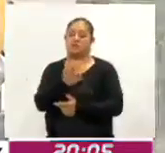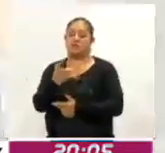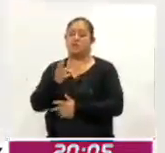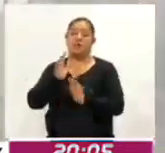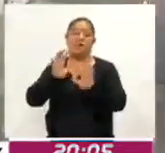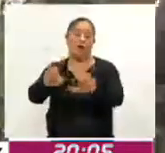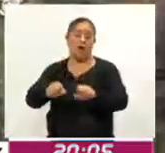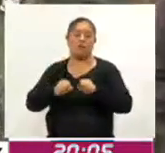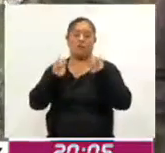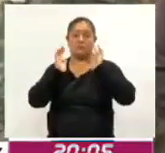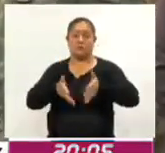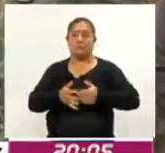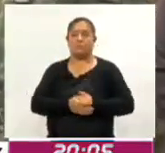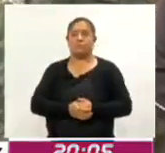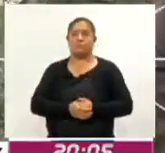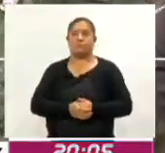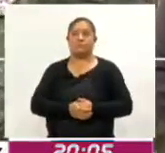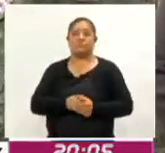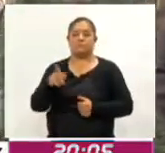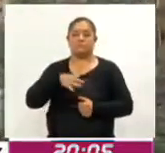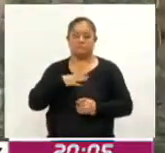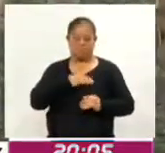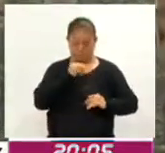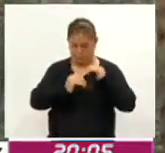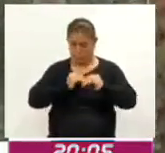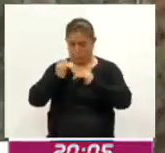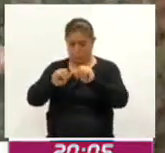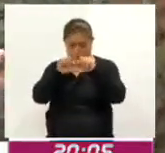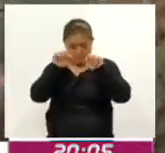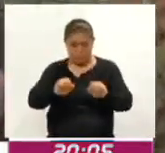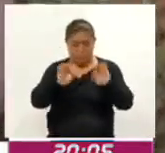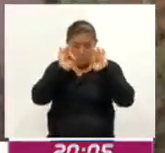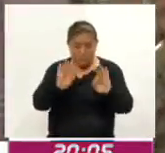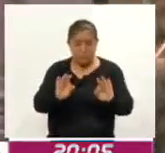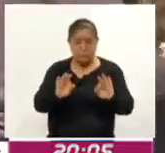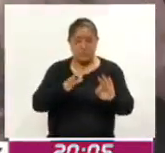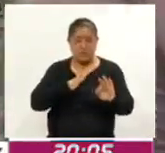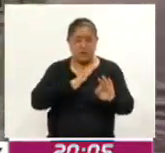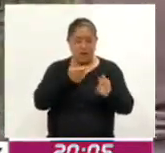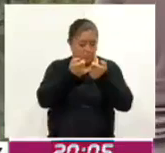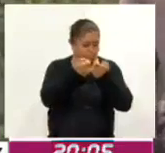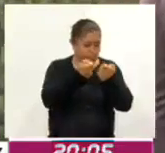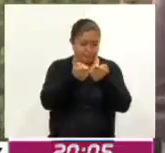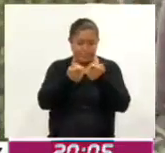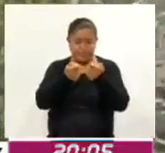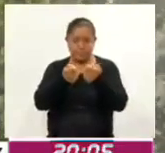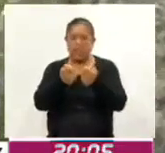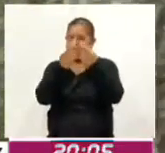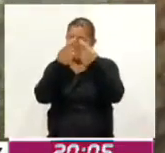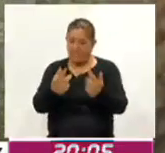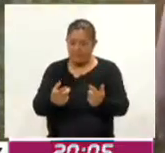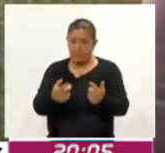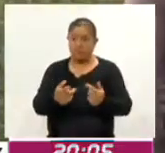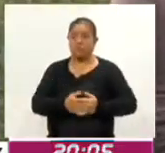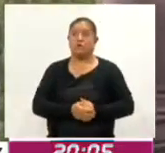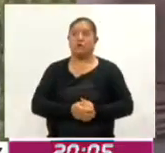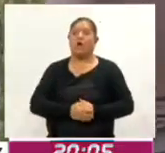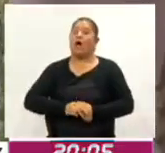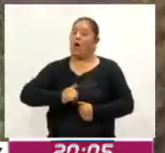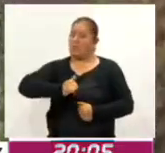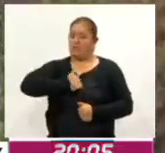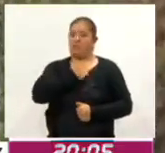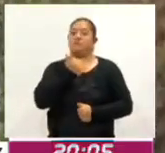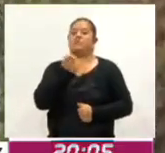decomisadas. Bajo un riguroso procedimiento sistemático de operar para el control, destrucción y